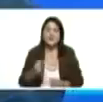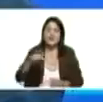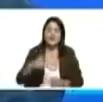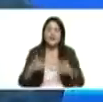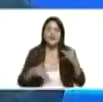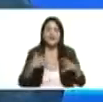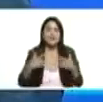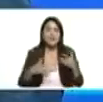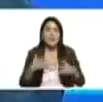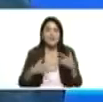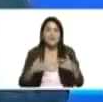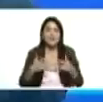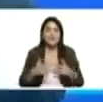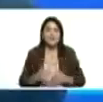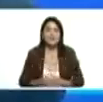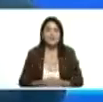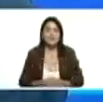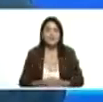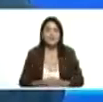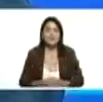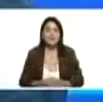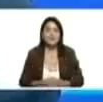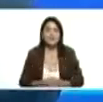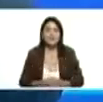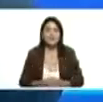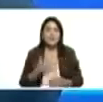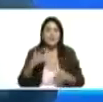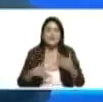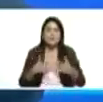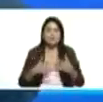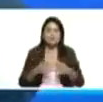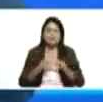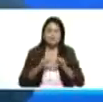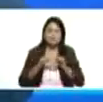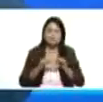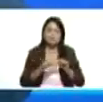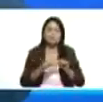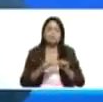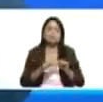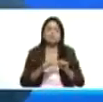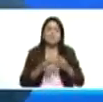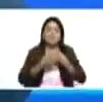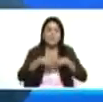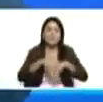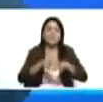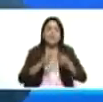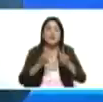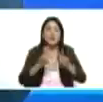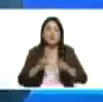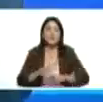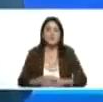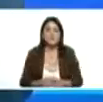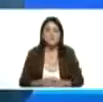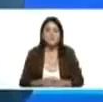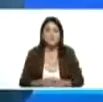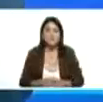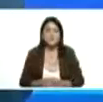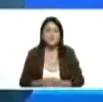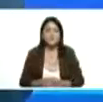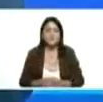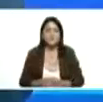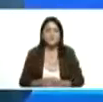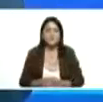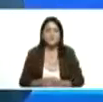extraordinario tiene que ser un acto de reafirmación de los valores que nos deben llevar a